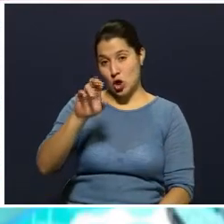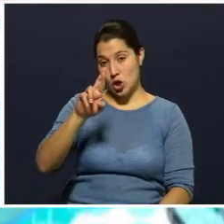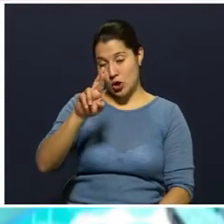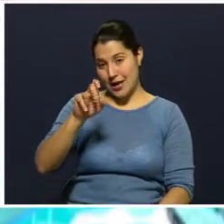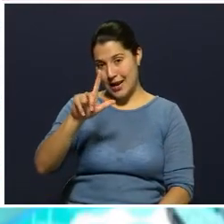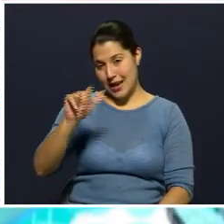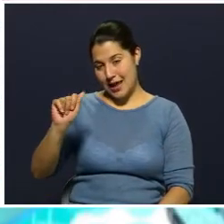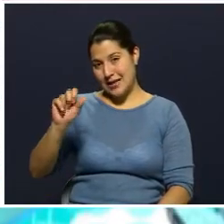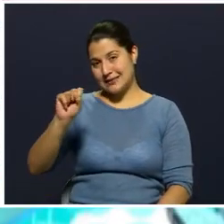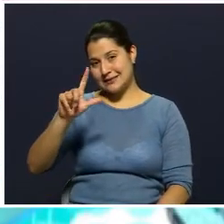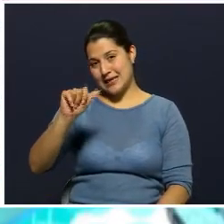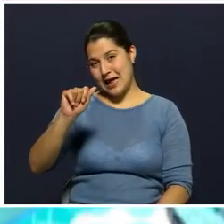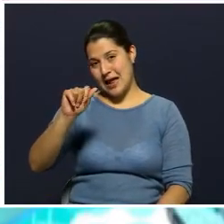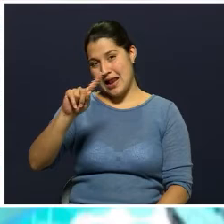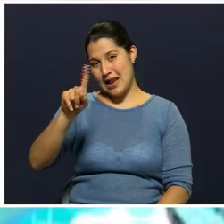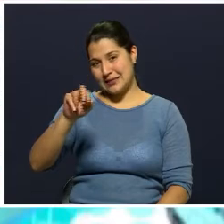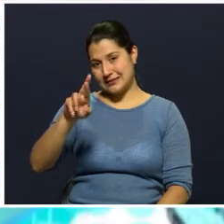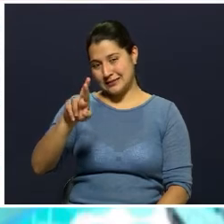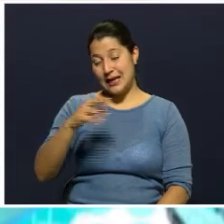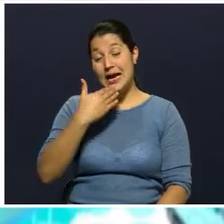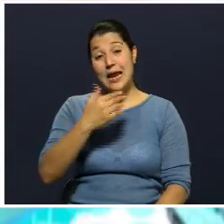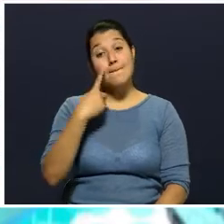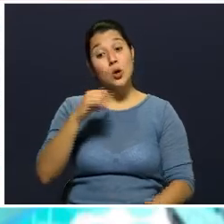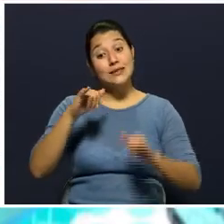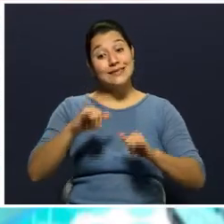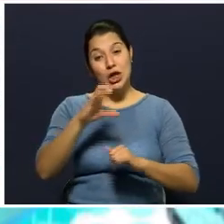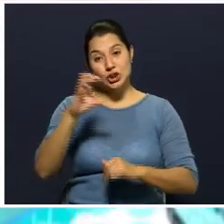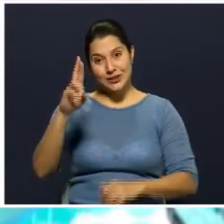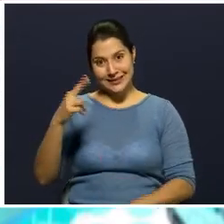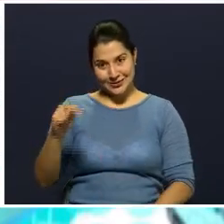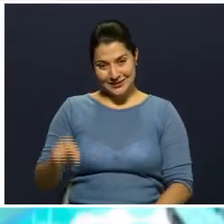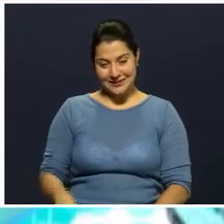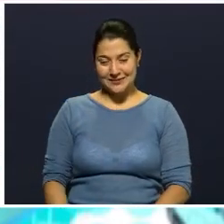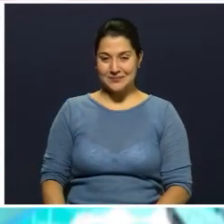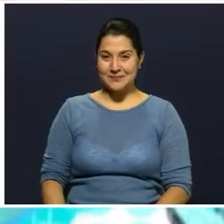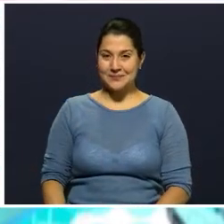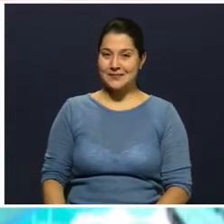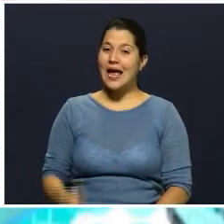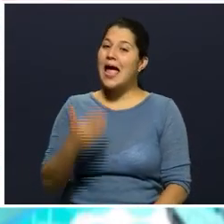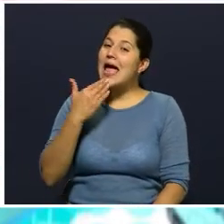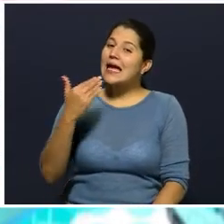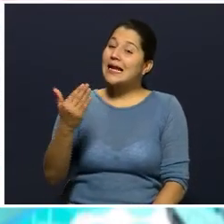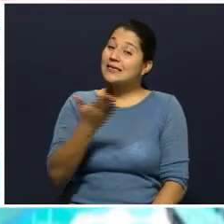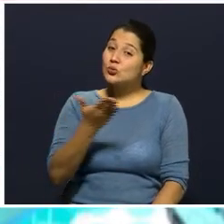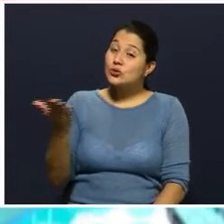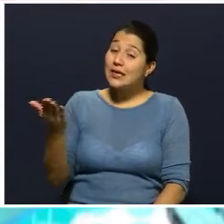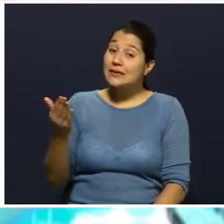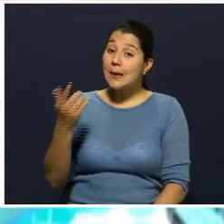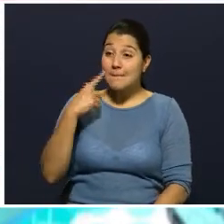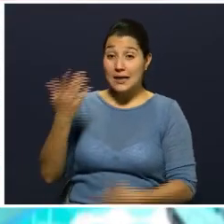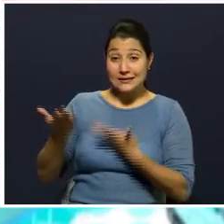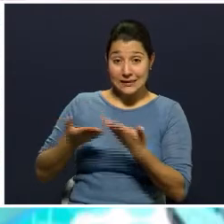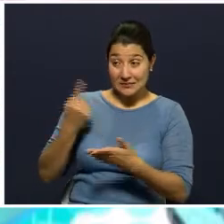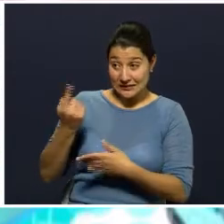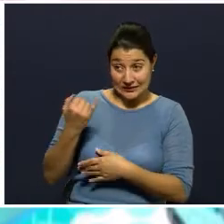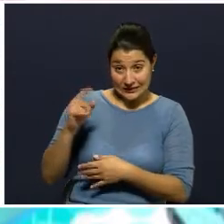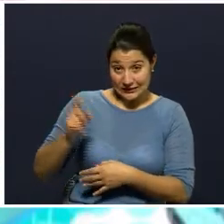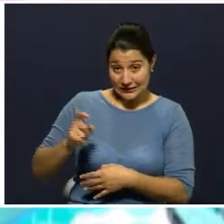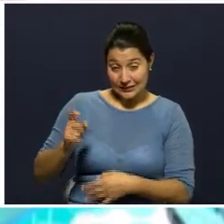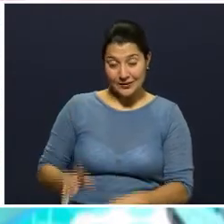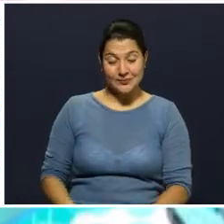Rojas. Gracias, doña Fiorella, por estar en el set de Costa Rica Noticias. Muchísimas gracias a ustedes y a la orden siempre que haga